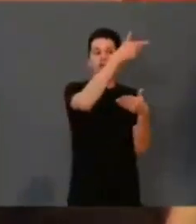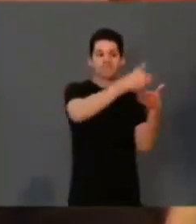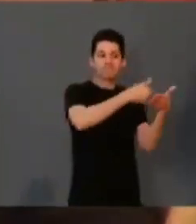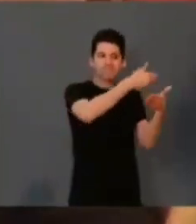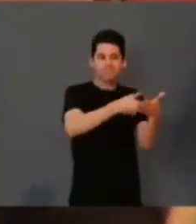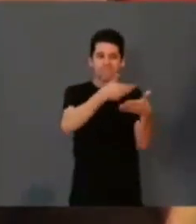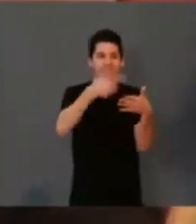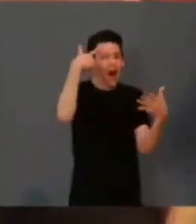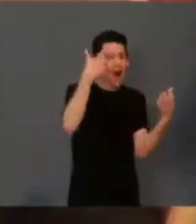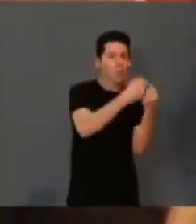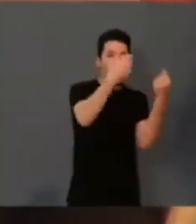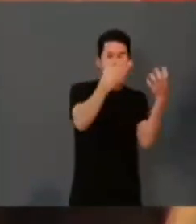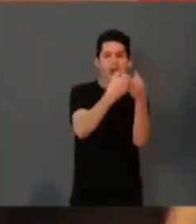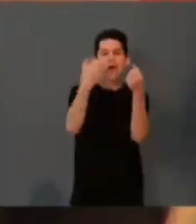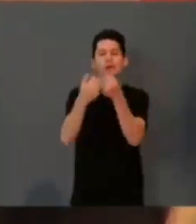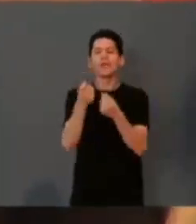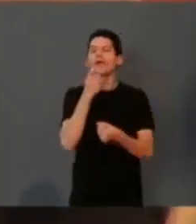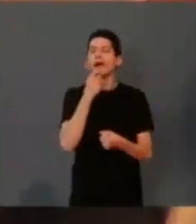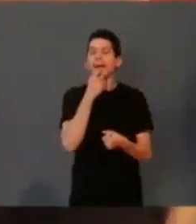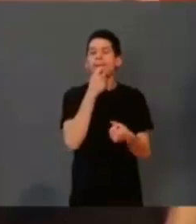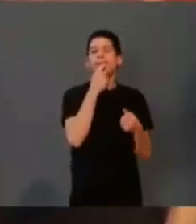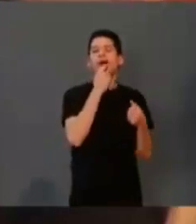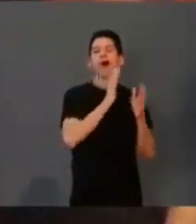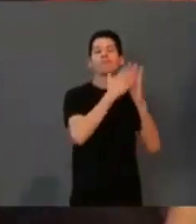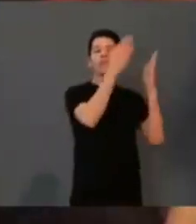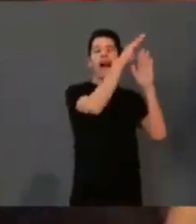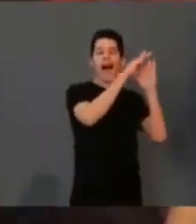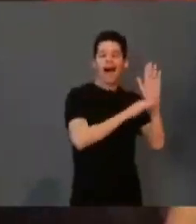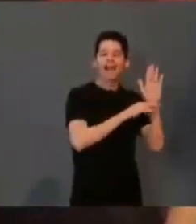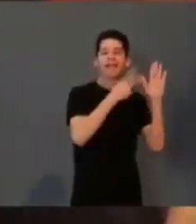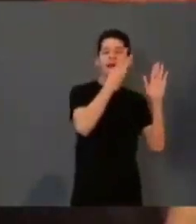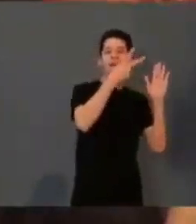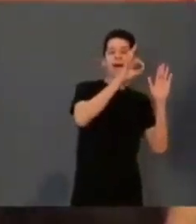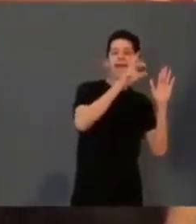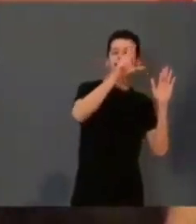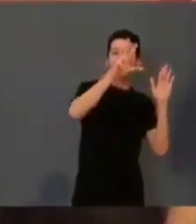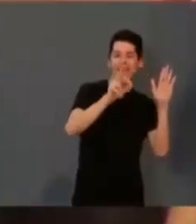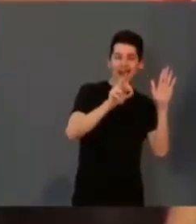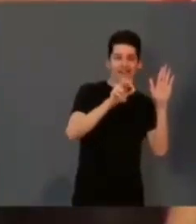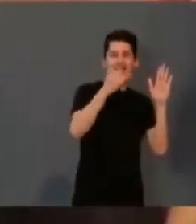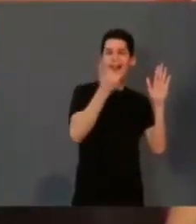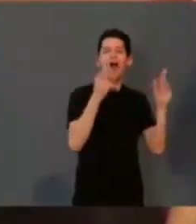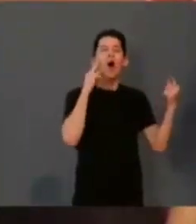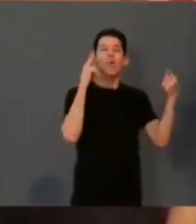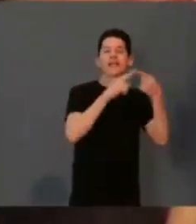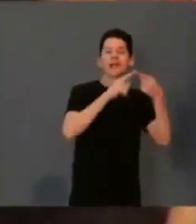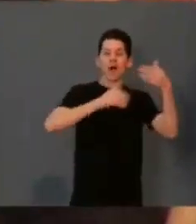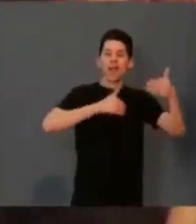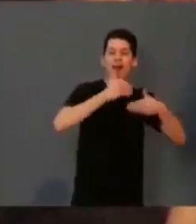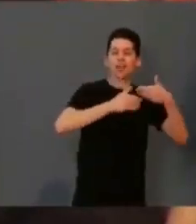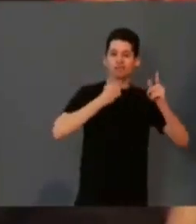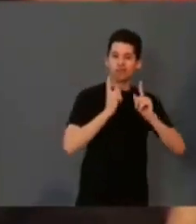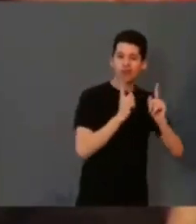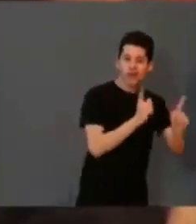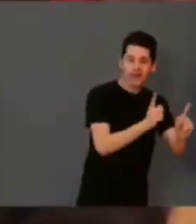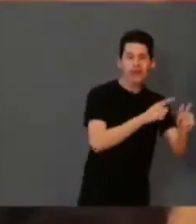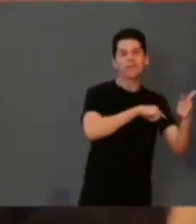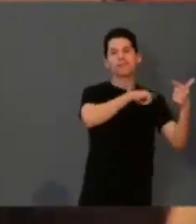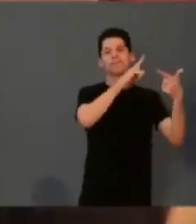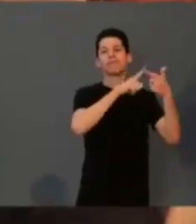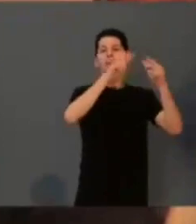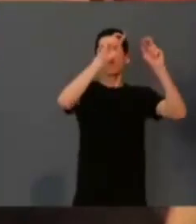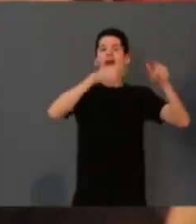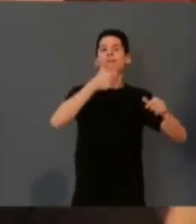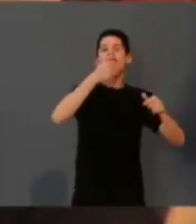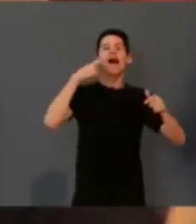acuerdos como la agenda 2030 como que incluye los objetivos de desarrollo sostenible el programa de acción del Cairo y